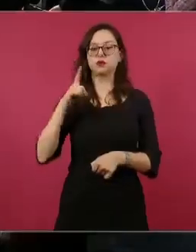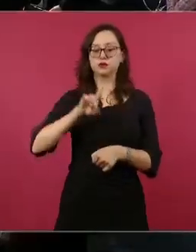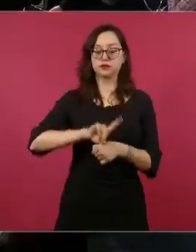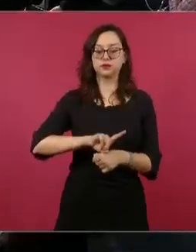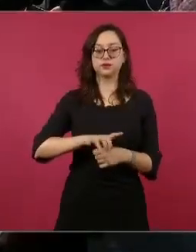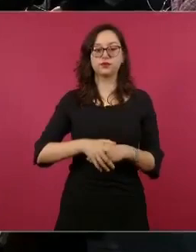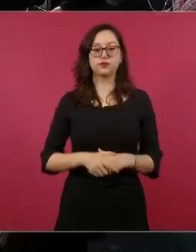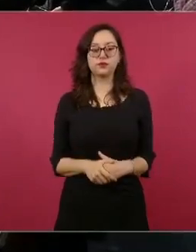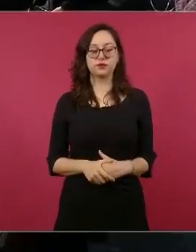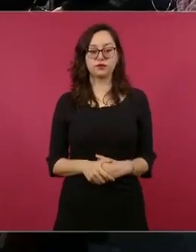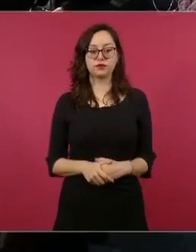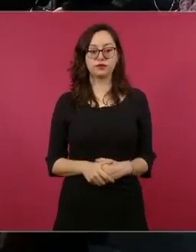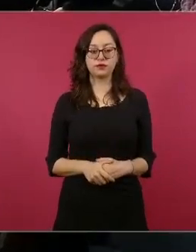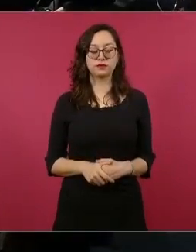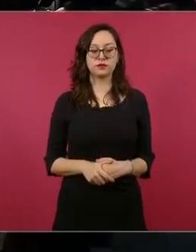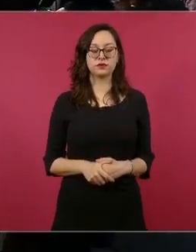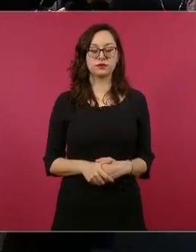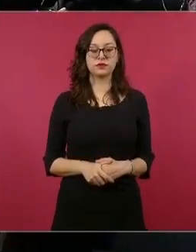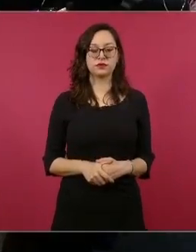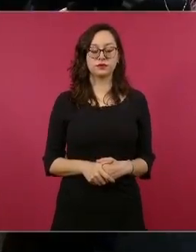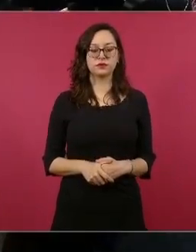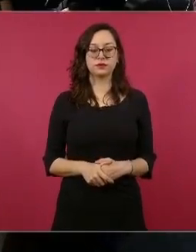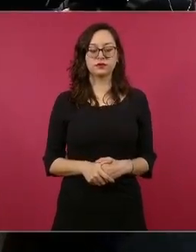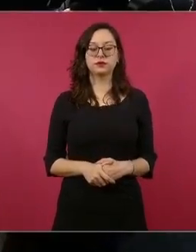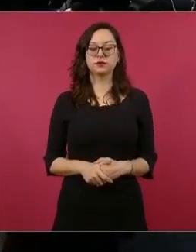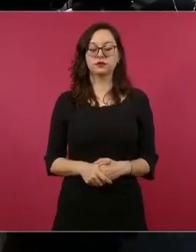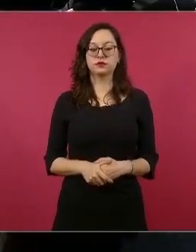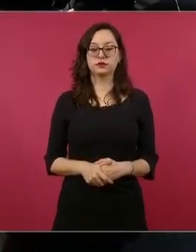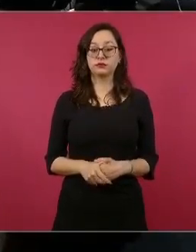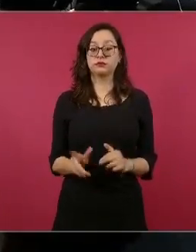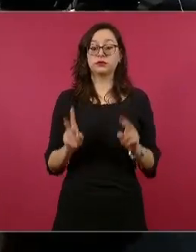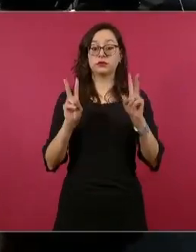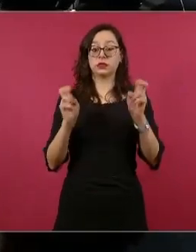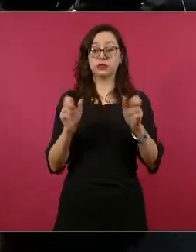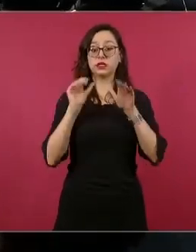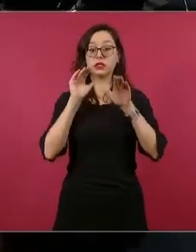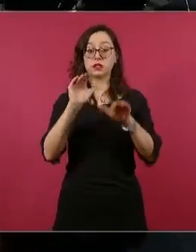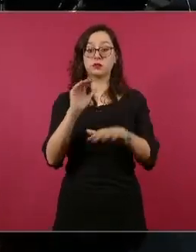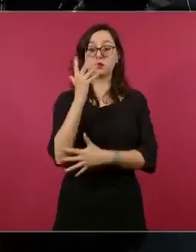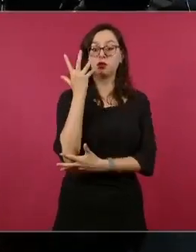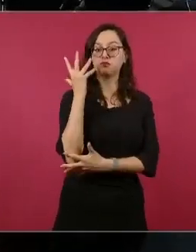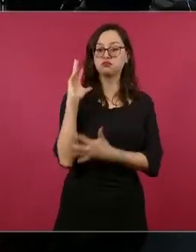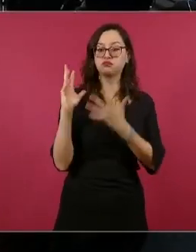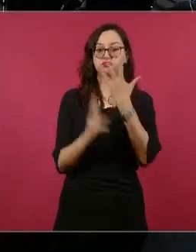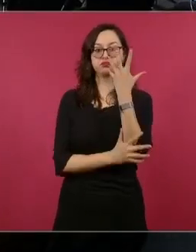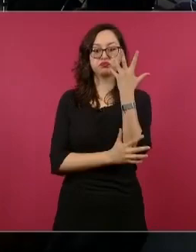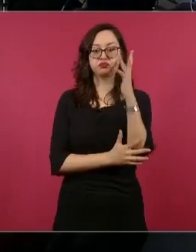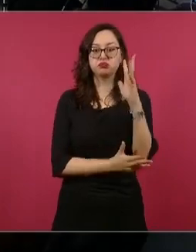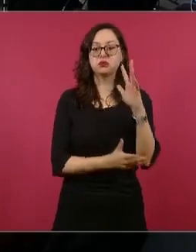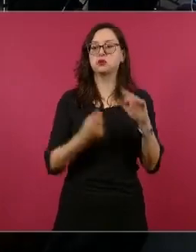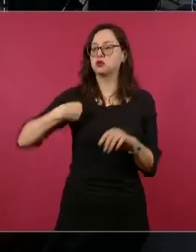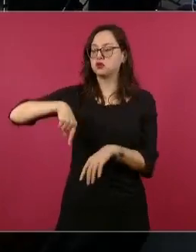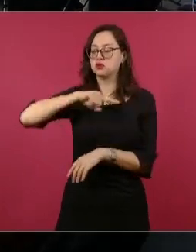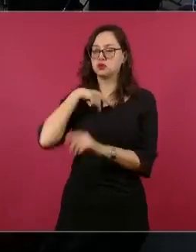Pues las participaciones que hemos tenido del medio ambiente han fructificado.